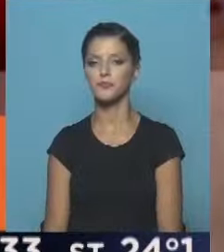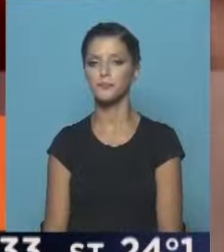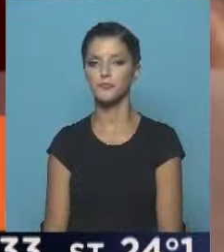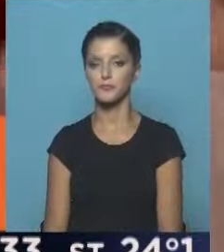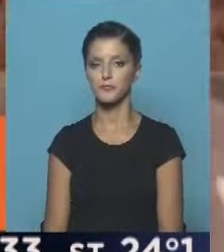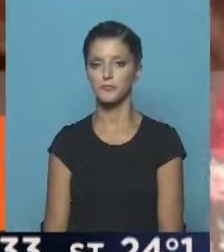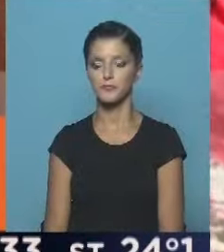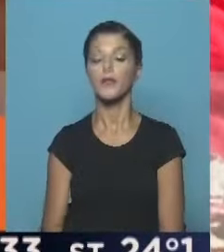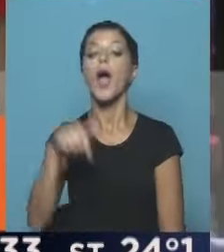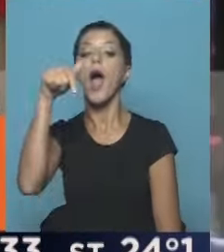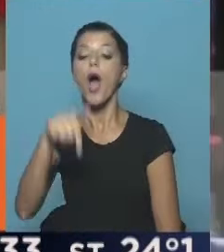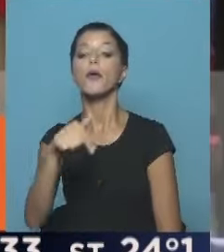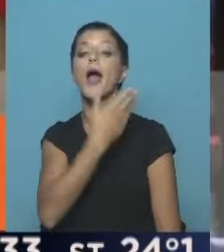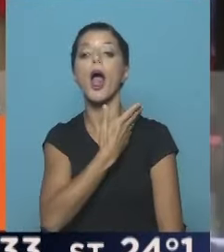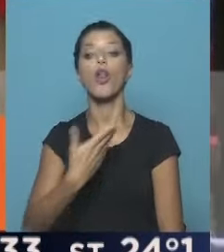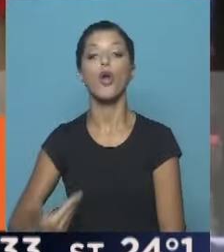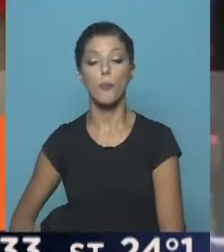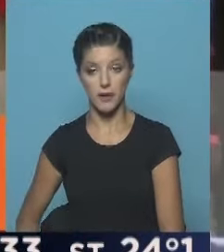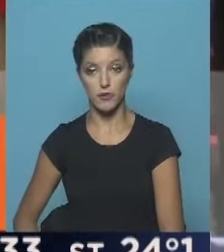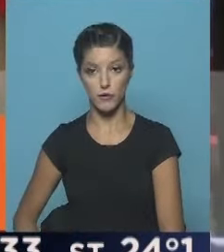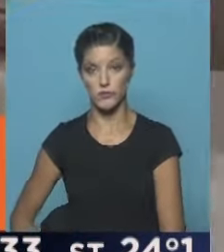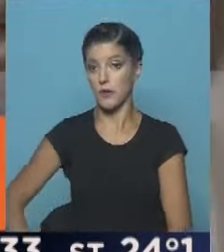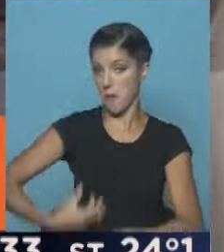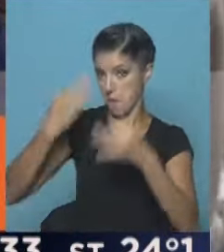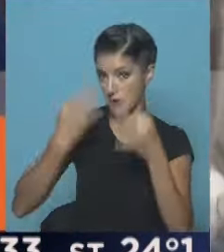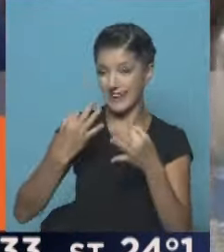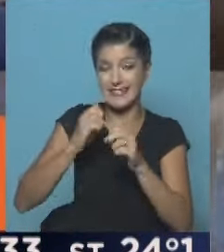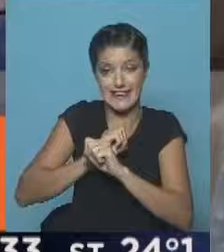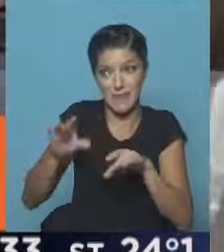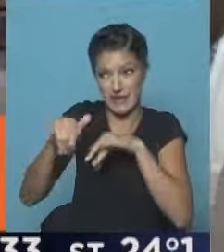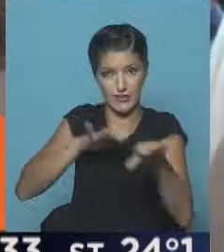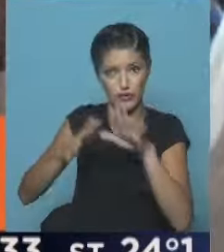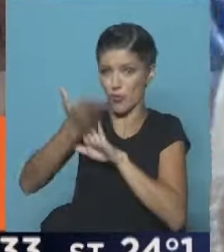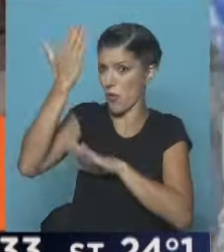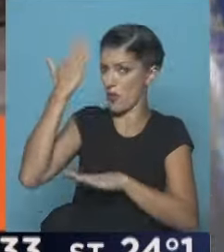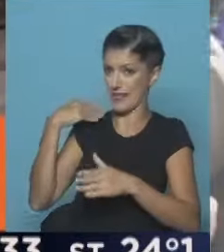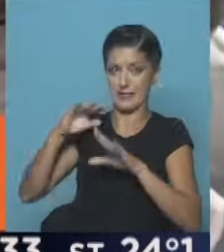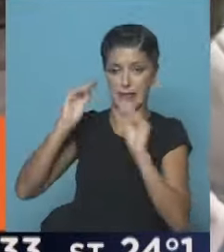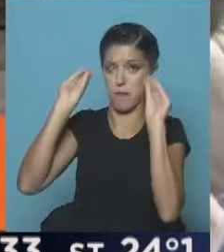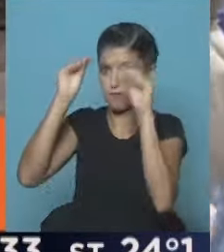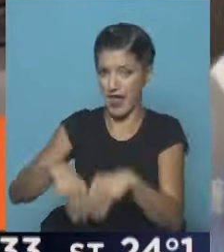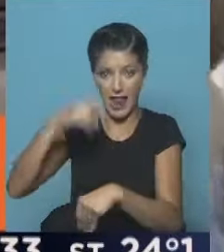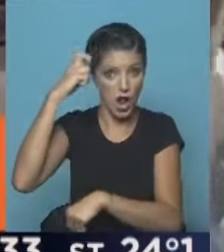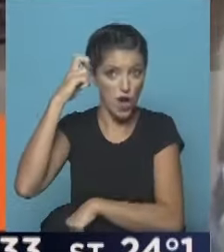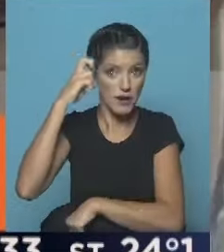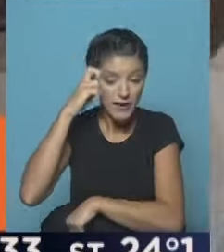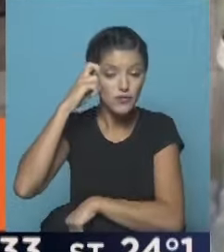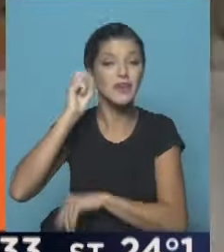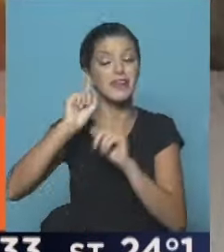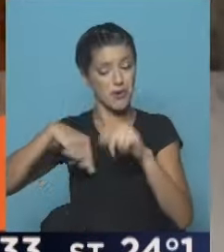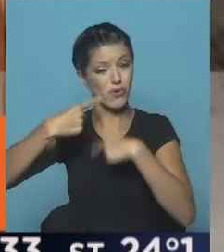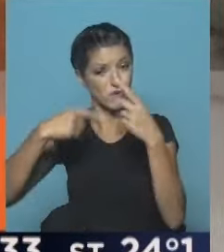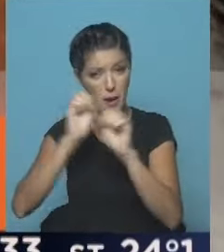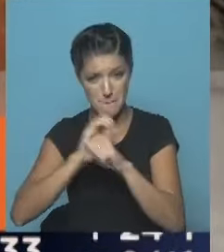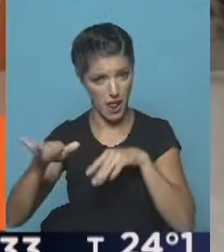digamos, del gobierno estaría garantizado. Gravísimo lo que sucedió, gravísimo lo que sigue sucediendo. Estamos en